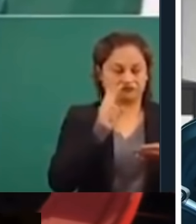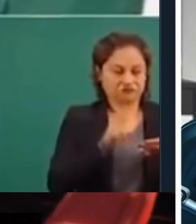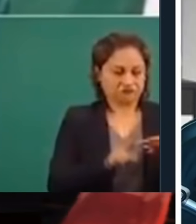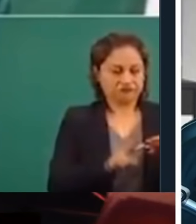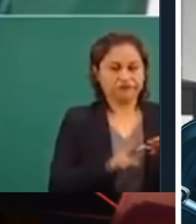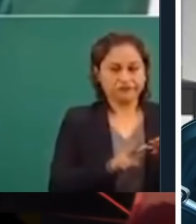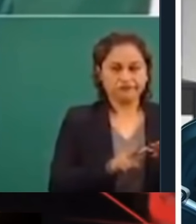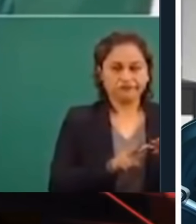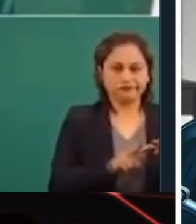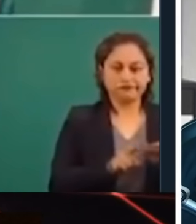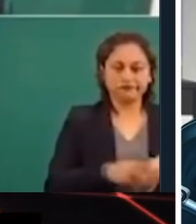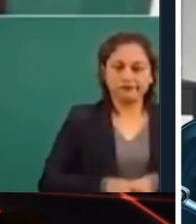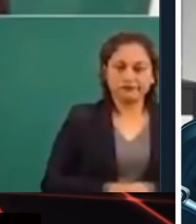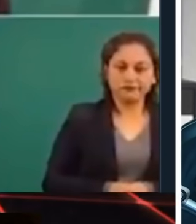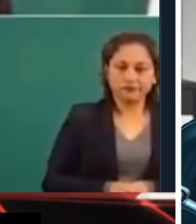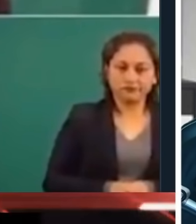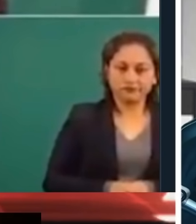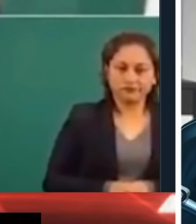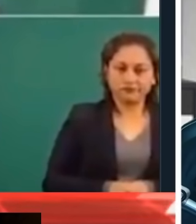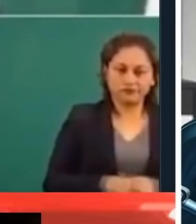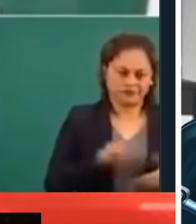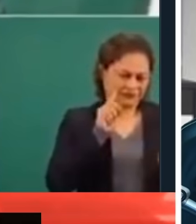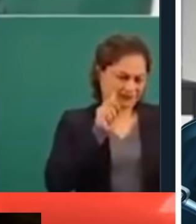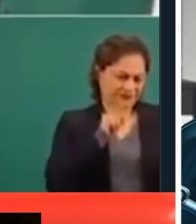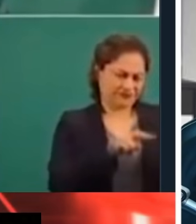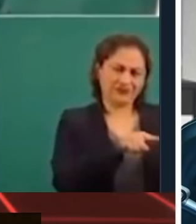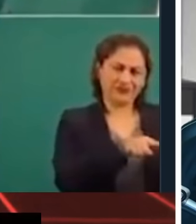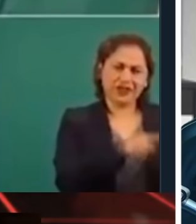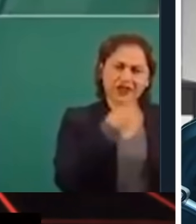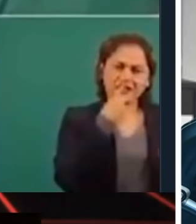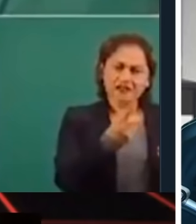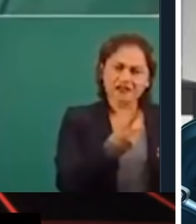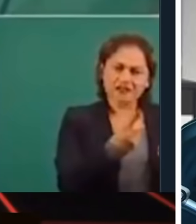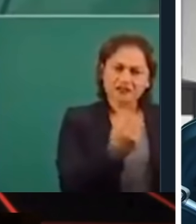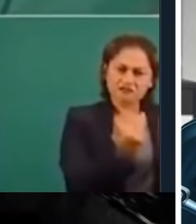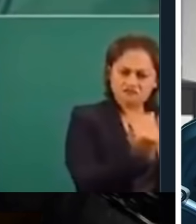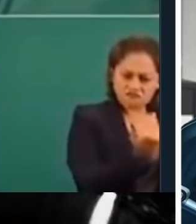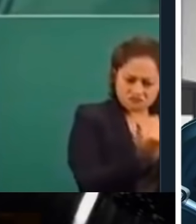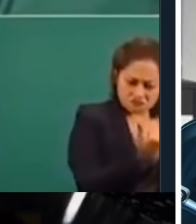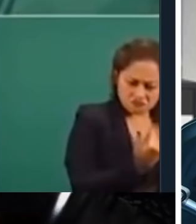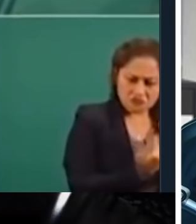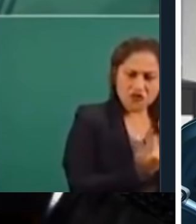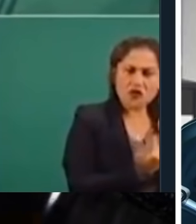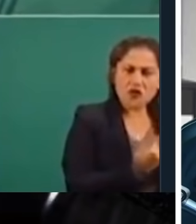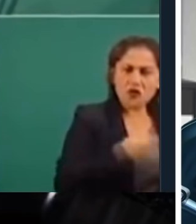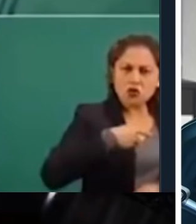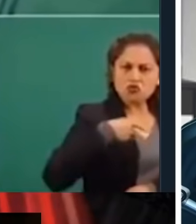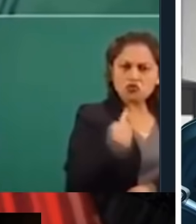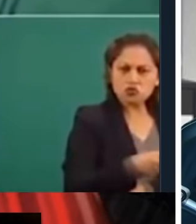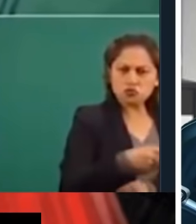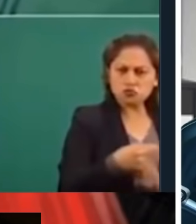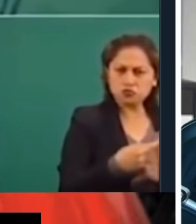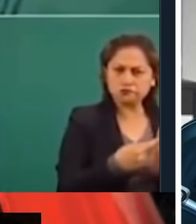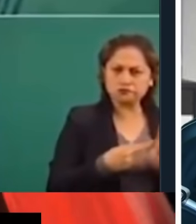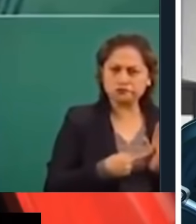ya hablando de sus normas y qué la libertad